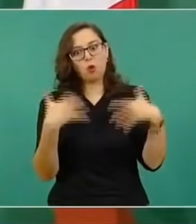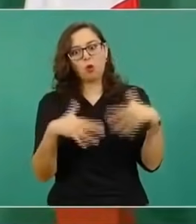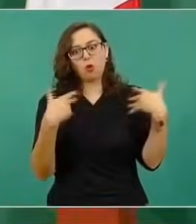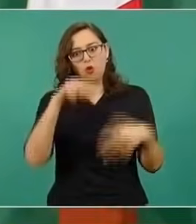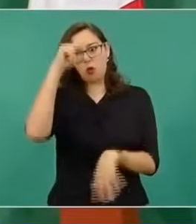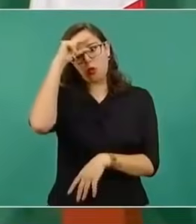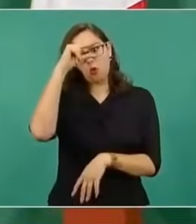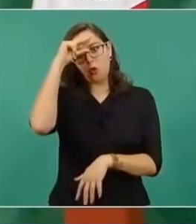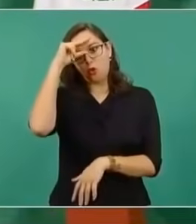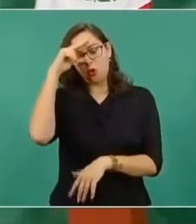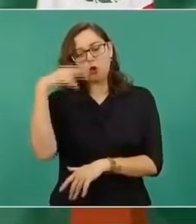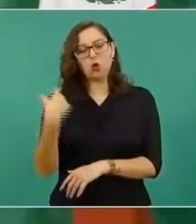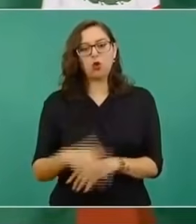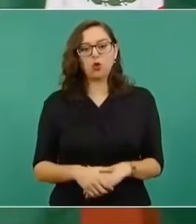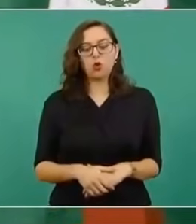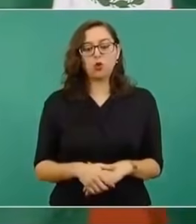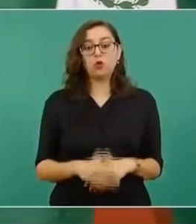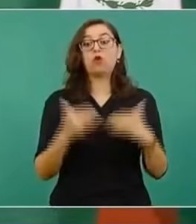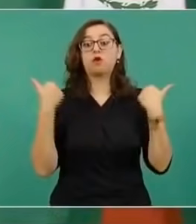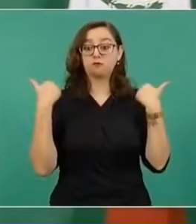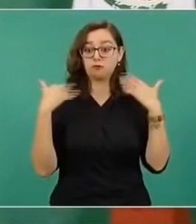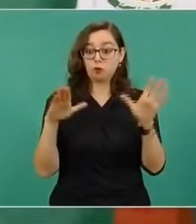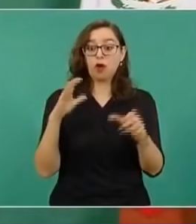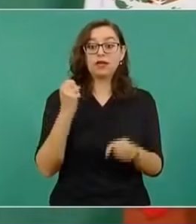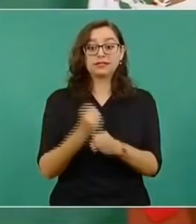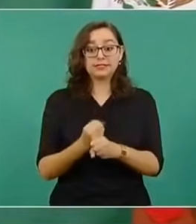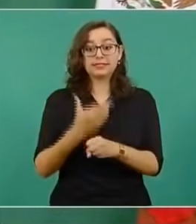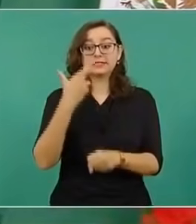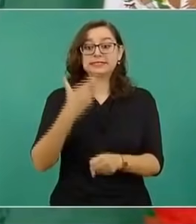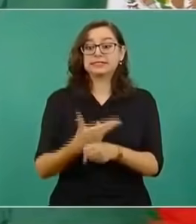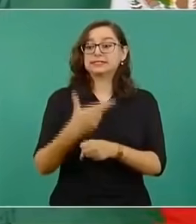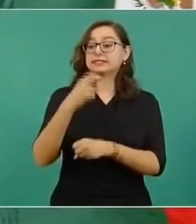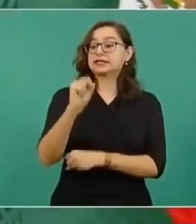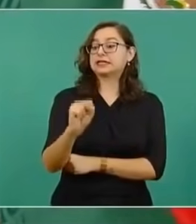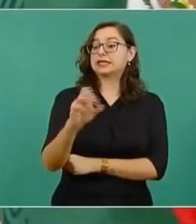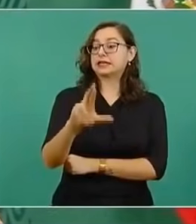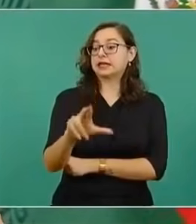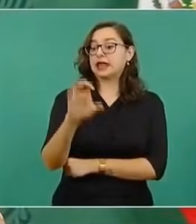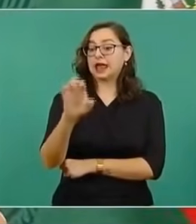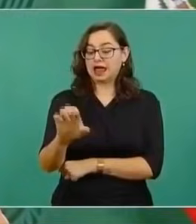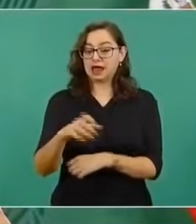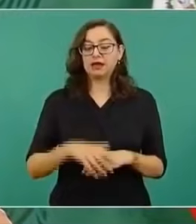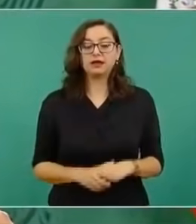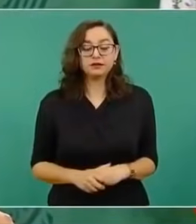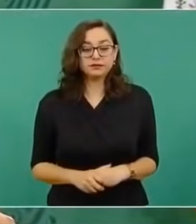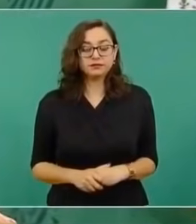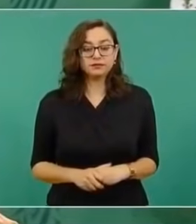que fue secretario de Relaciones Exteriores.